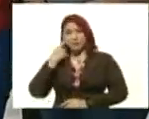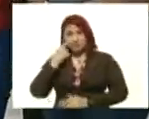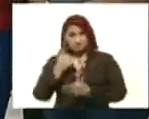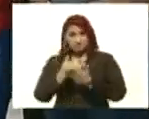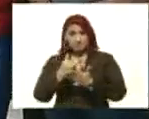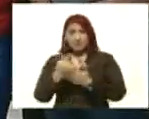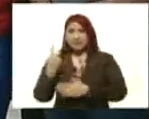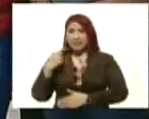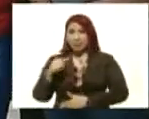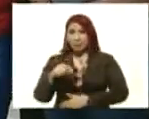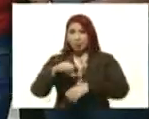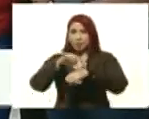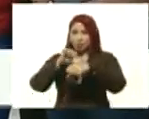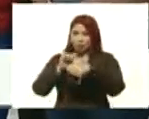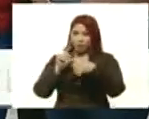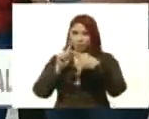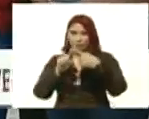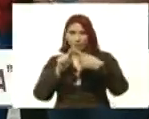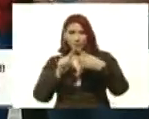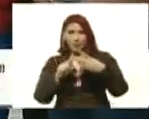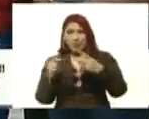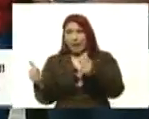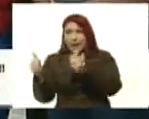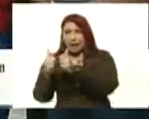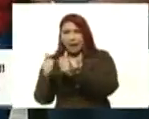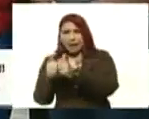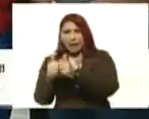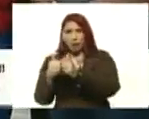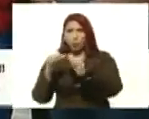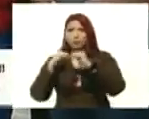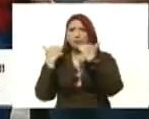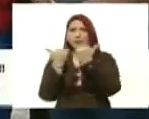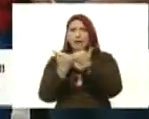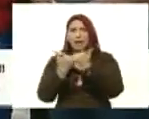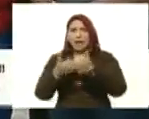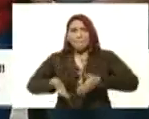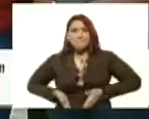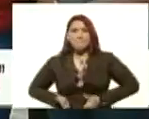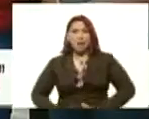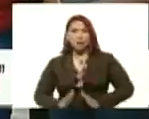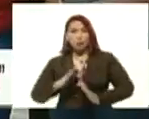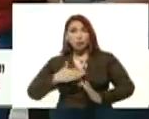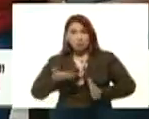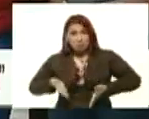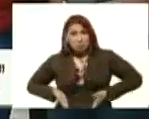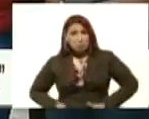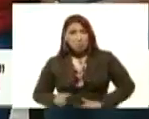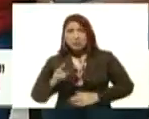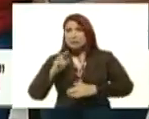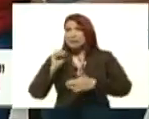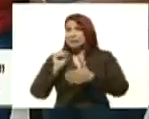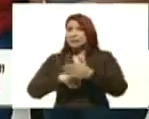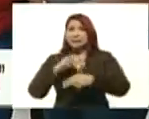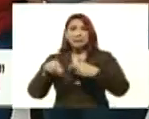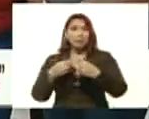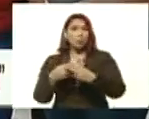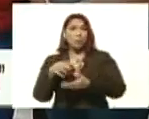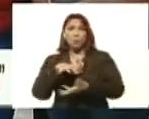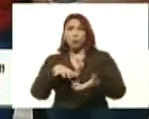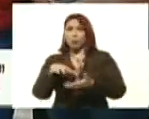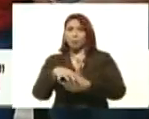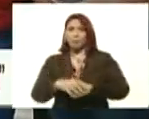aquí quirófano. Al lado de una sala de parto, normal. O sea, que iban a poder parir sin ningún tipo de problema.